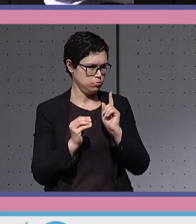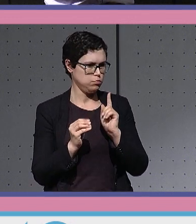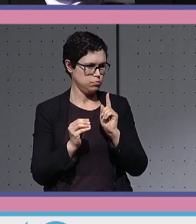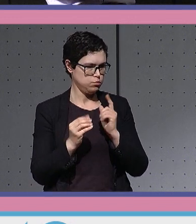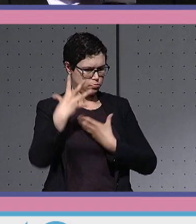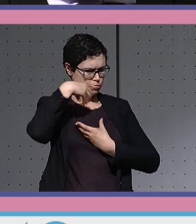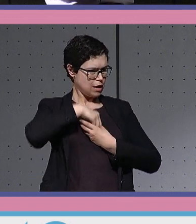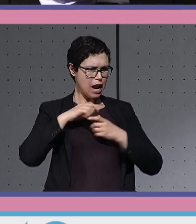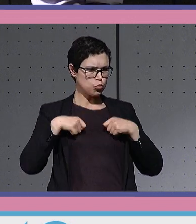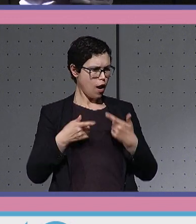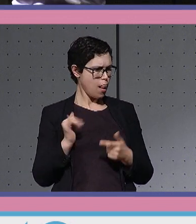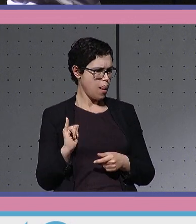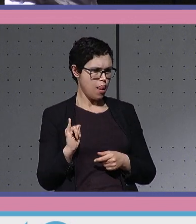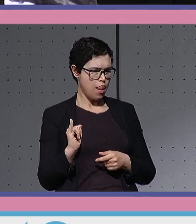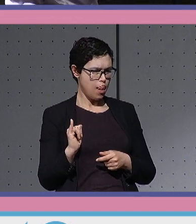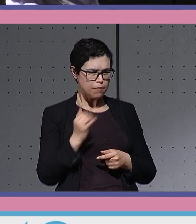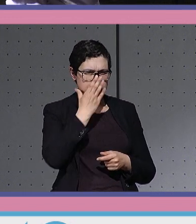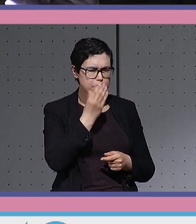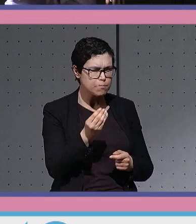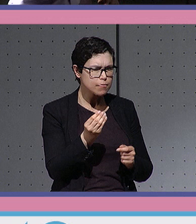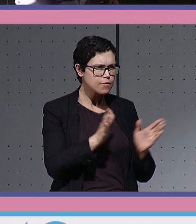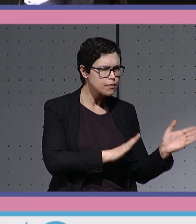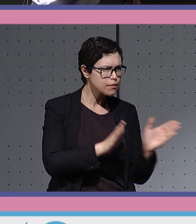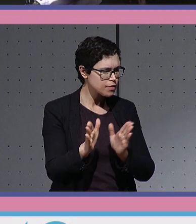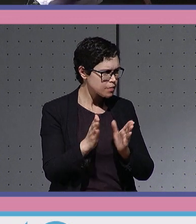mayoritaria. Esto se entendió muy bien.